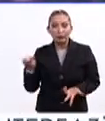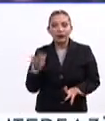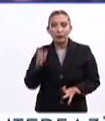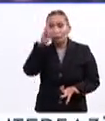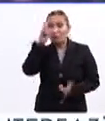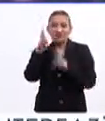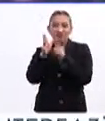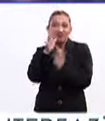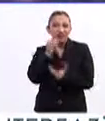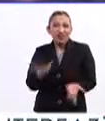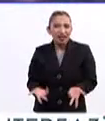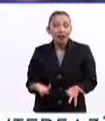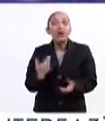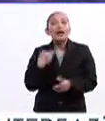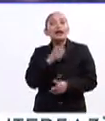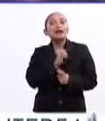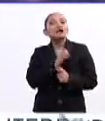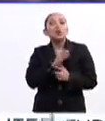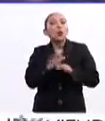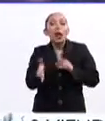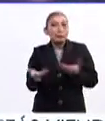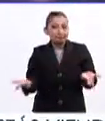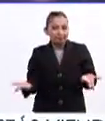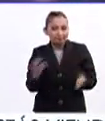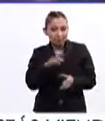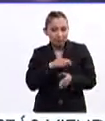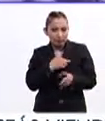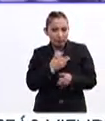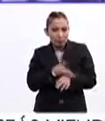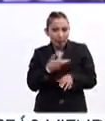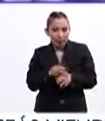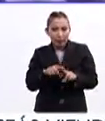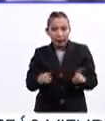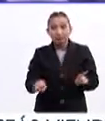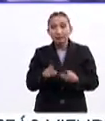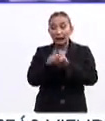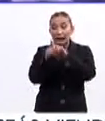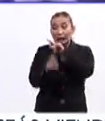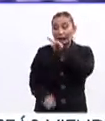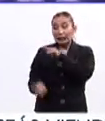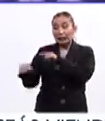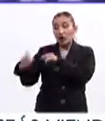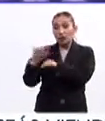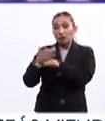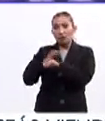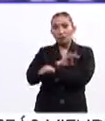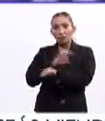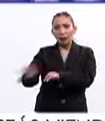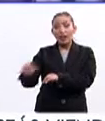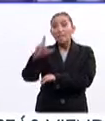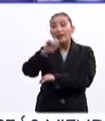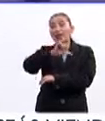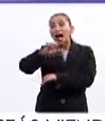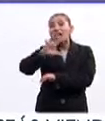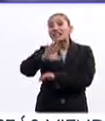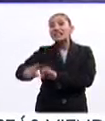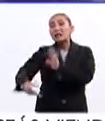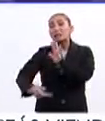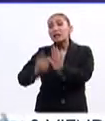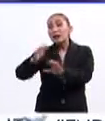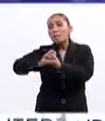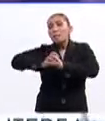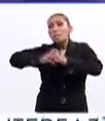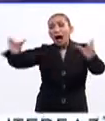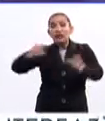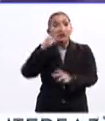etcétera, etcétera. Yo creo que lo que hay que hacer es exactamente lo contrario. Las armas actuales tienen una capacidad de 20 a 500 veces